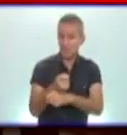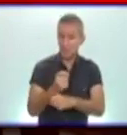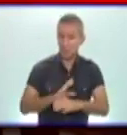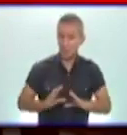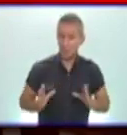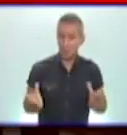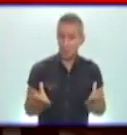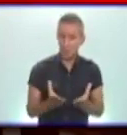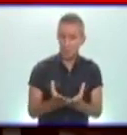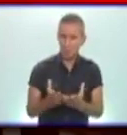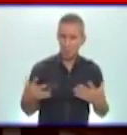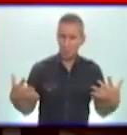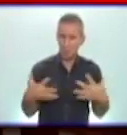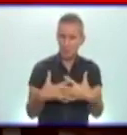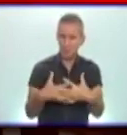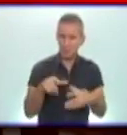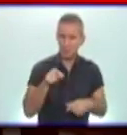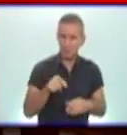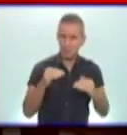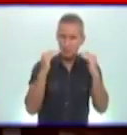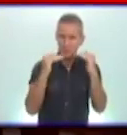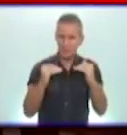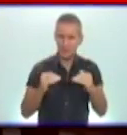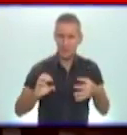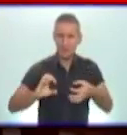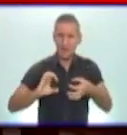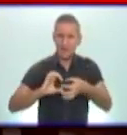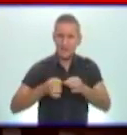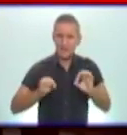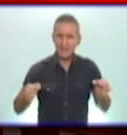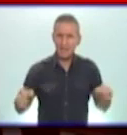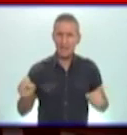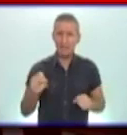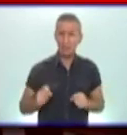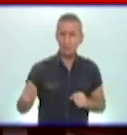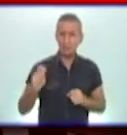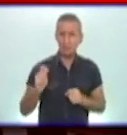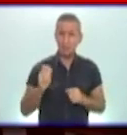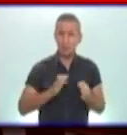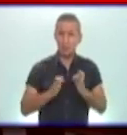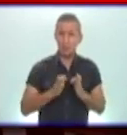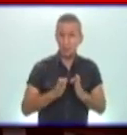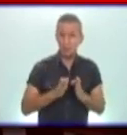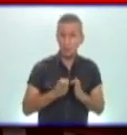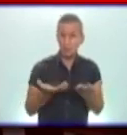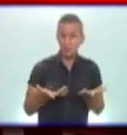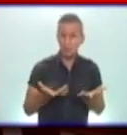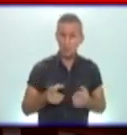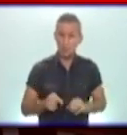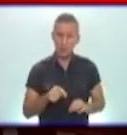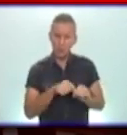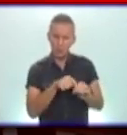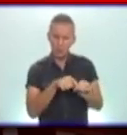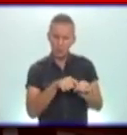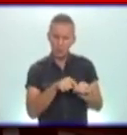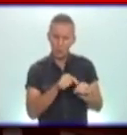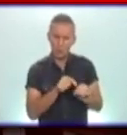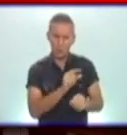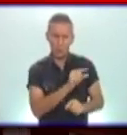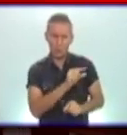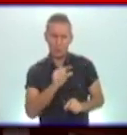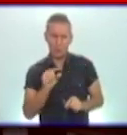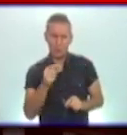con esta categoría gramatical que es el sustantivo, cuya función también es la de ser núcleo de la oración. Vamos